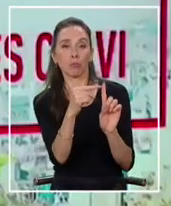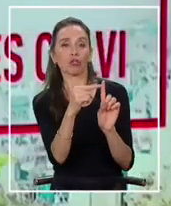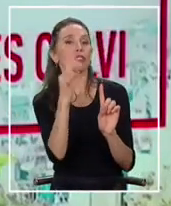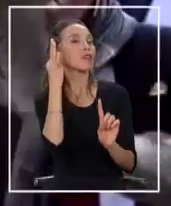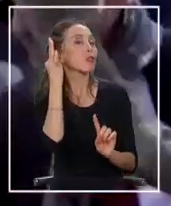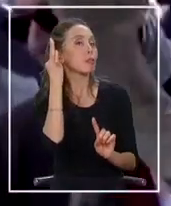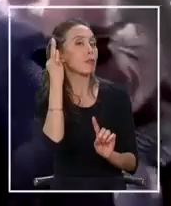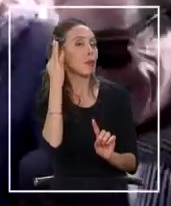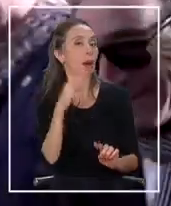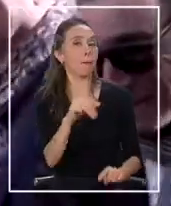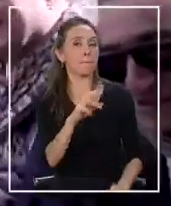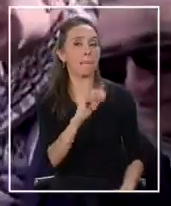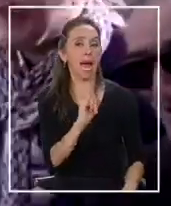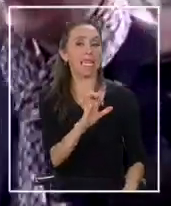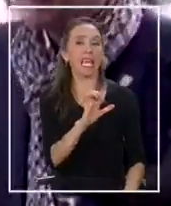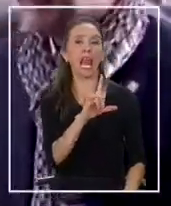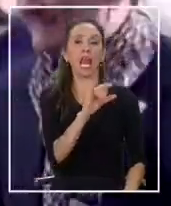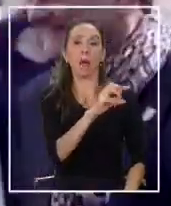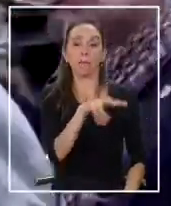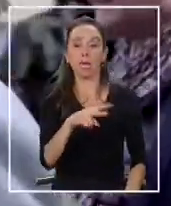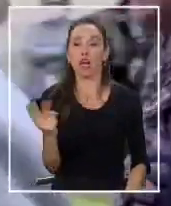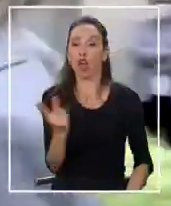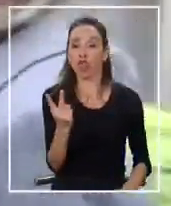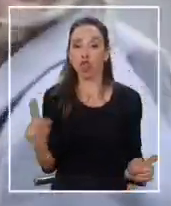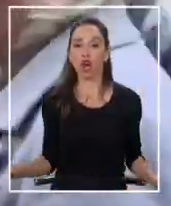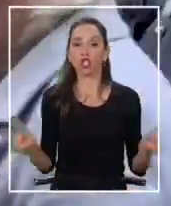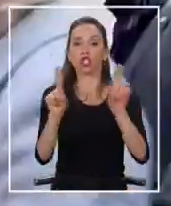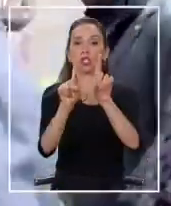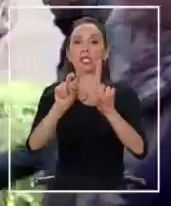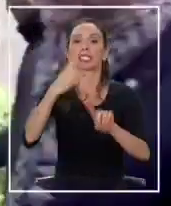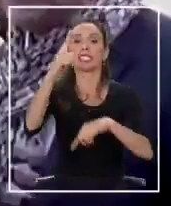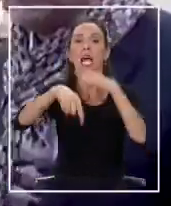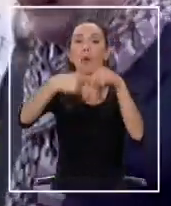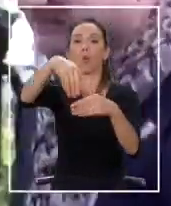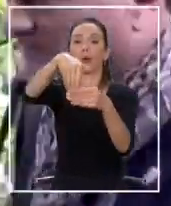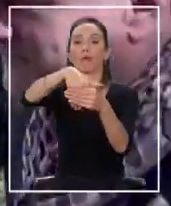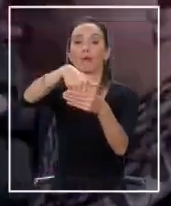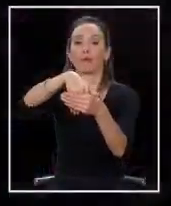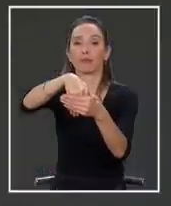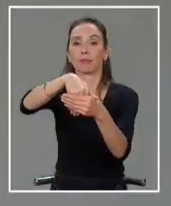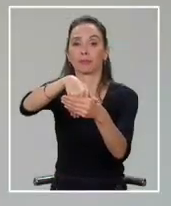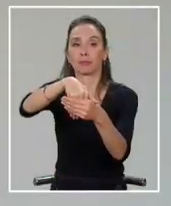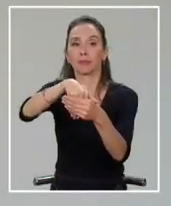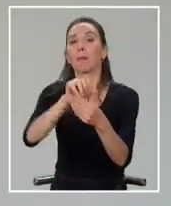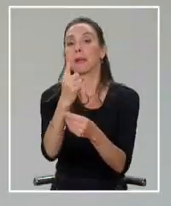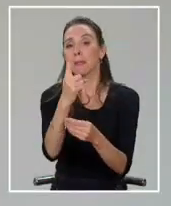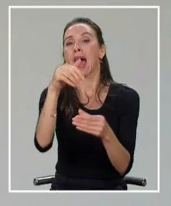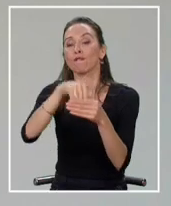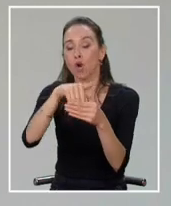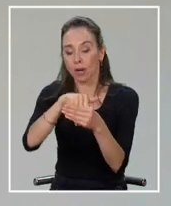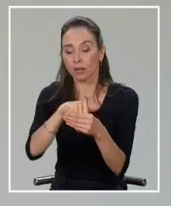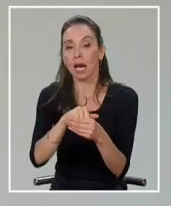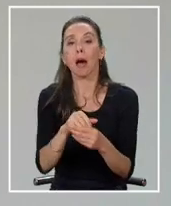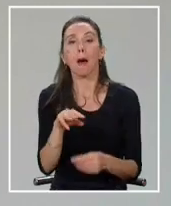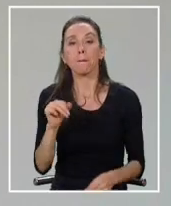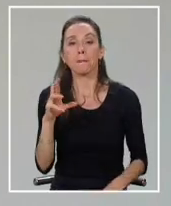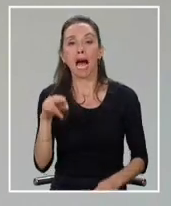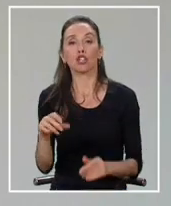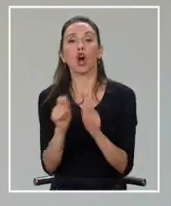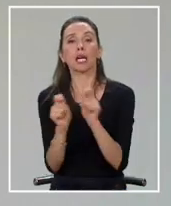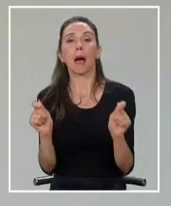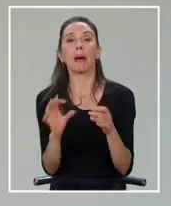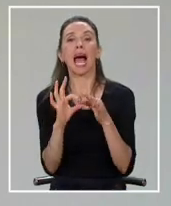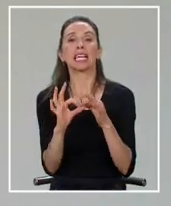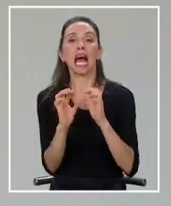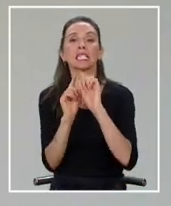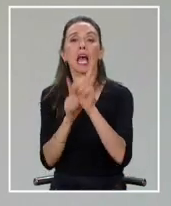de Marine Le Pen, resultados con los que ambos pasarían a un eventual balotaje. Si bien Macron hizo campaña gracias a